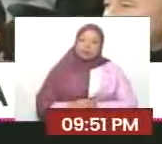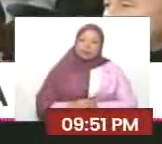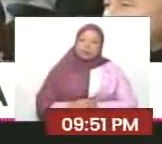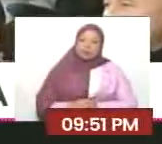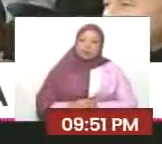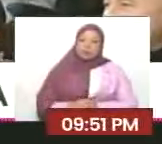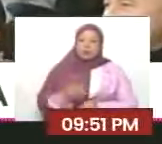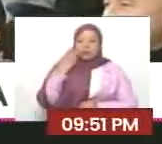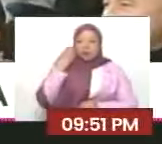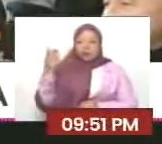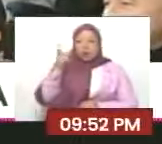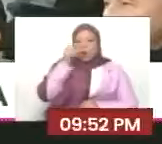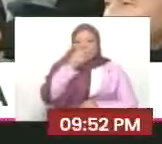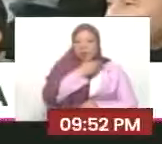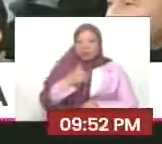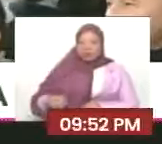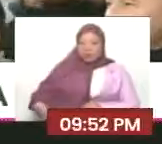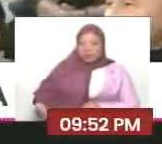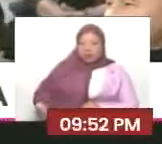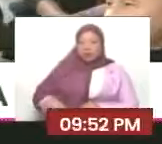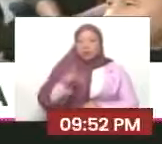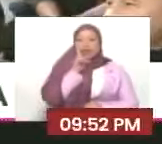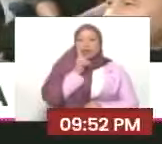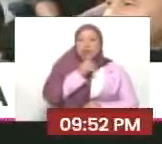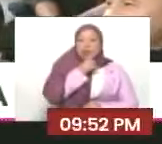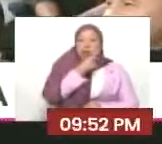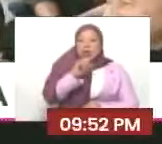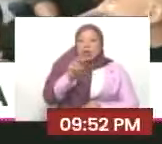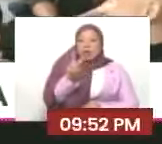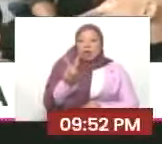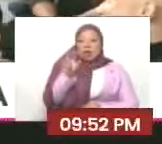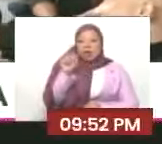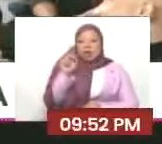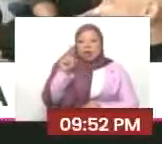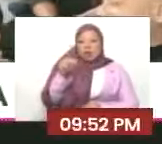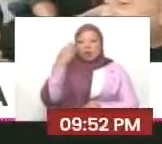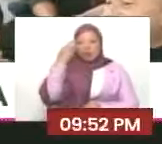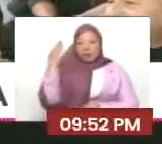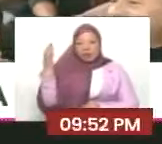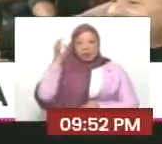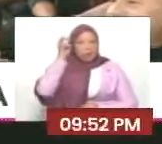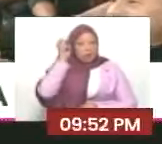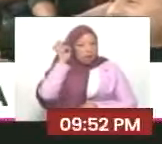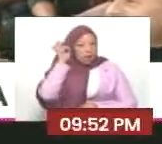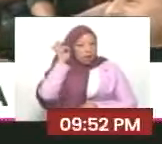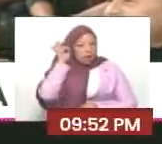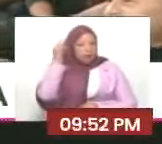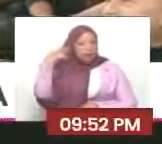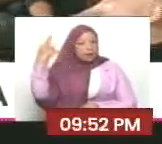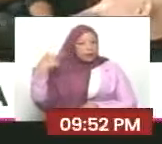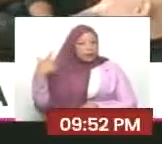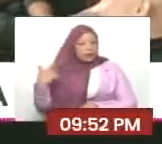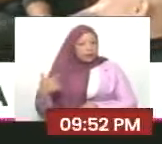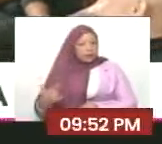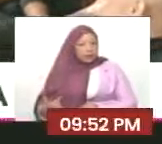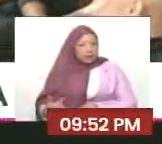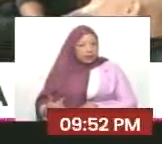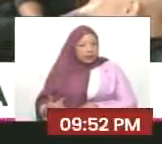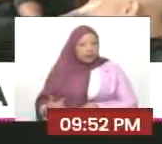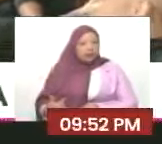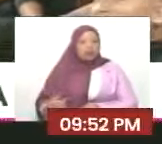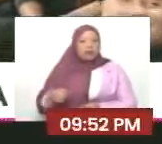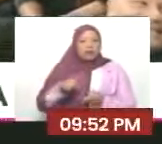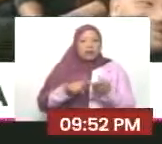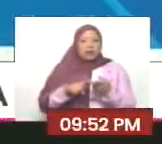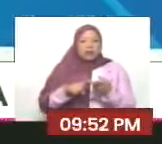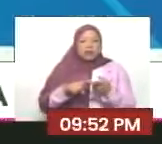Iván Pérez Rossi, Ana Cecilia Loyo, Javier Marín. Amaranta